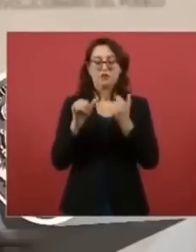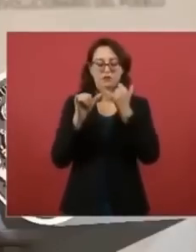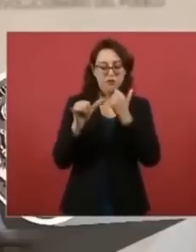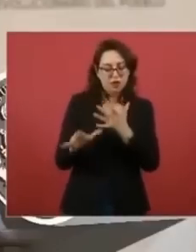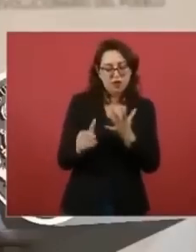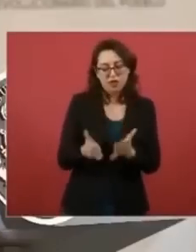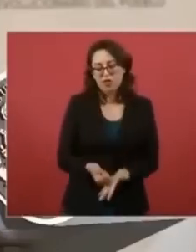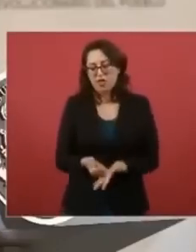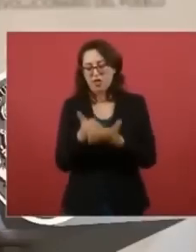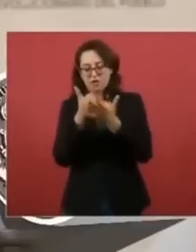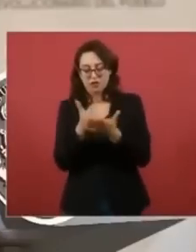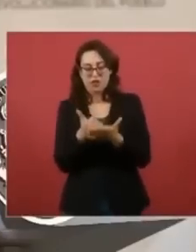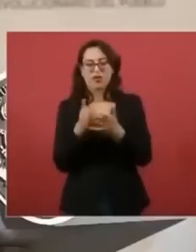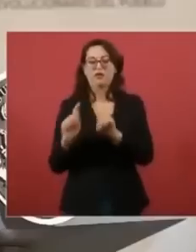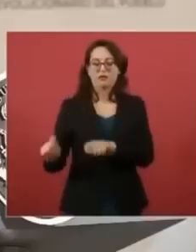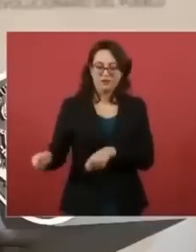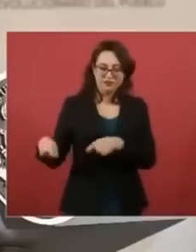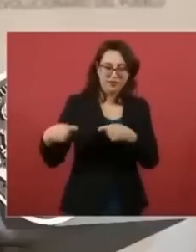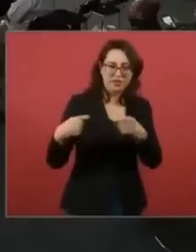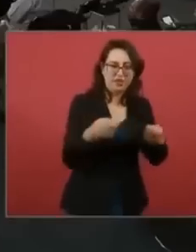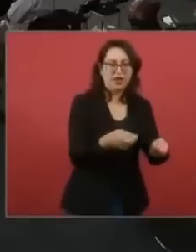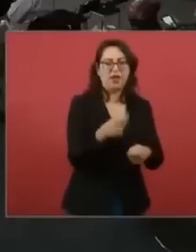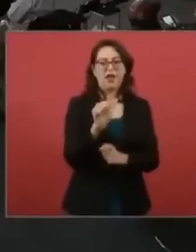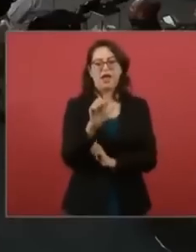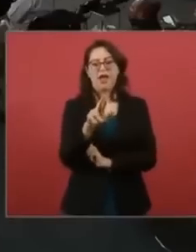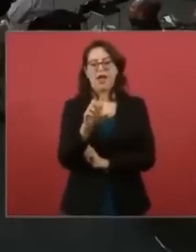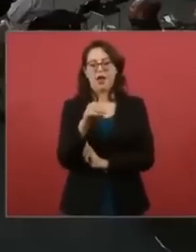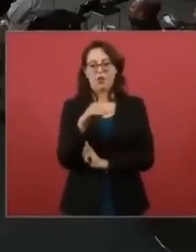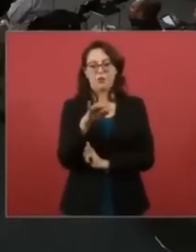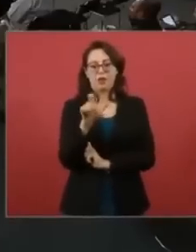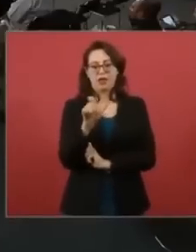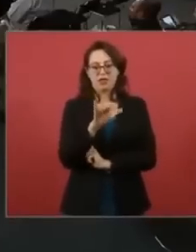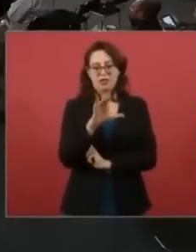le ayudaron en el fraude, les entregó a Aeroméxico.